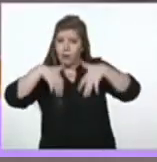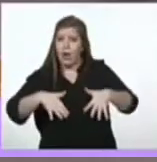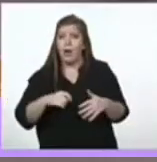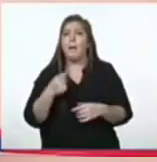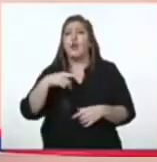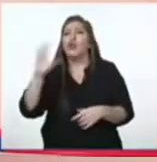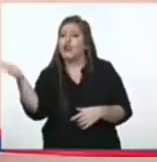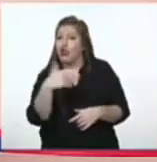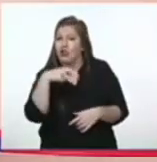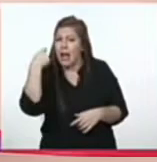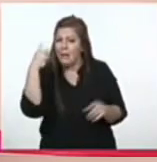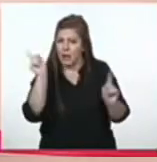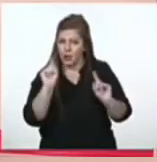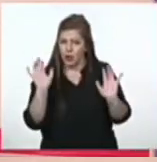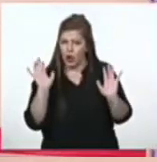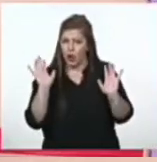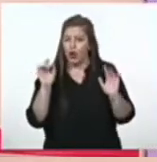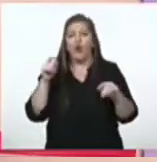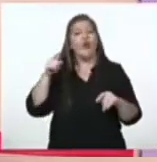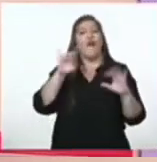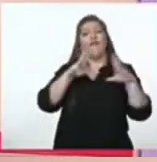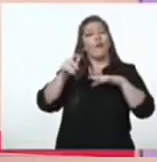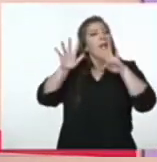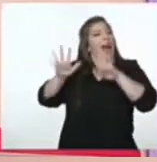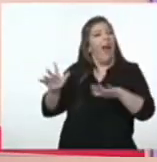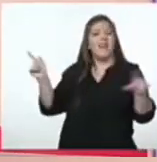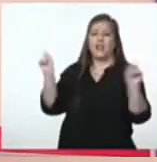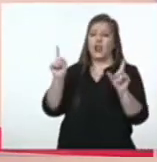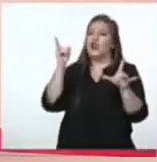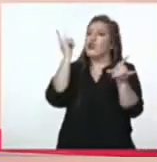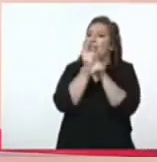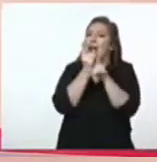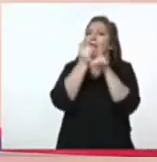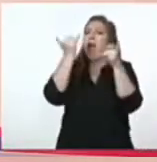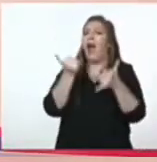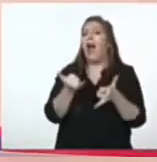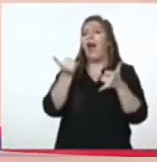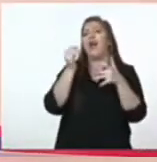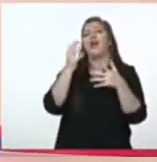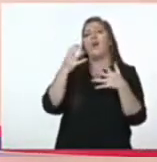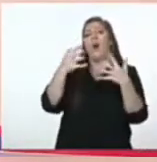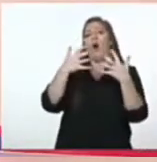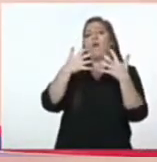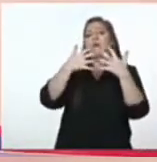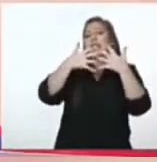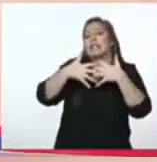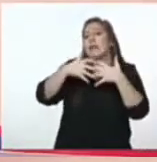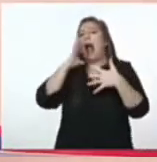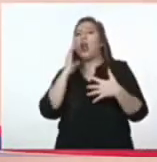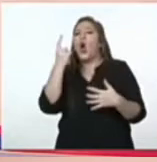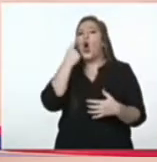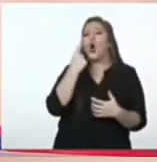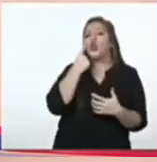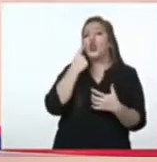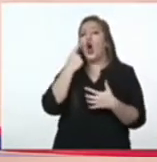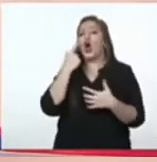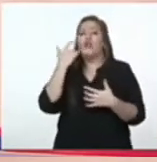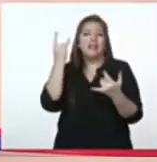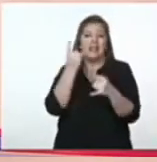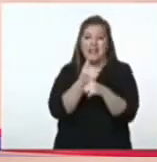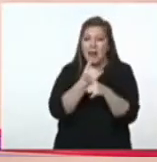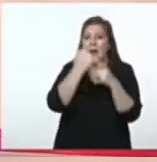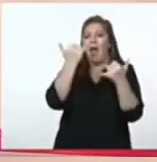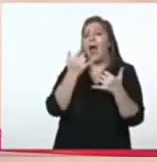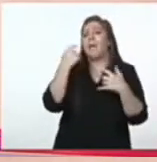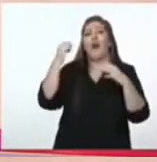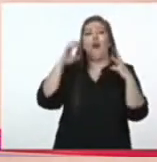O sea, claro. no así, no de este modo. Sí, siempre va a haber un sistema como más de control y de organización. Esto va a existir siempre, pero no, por